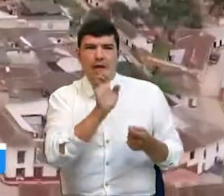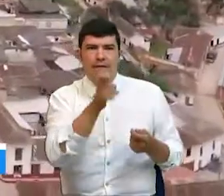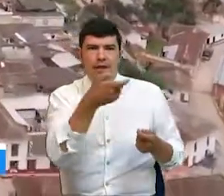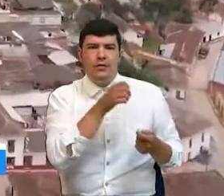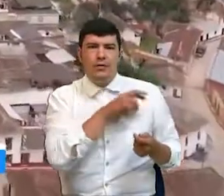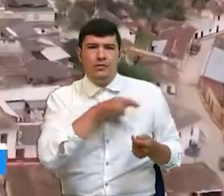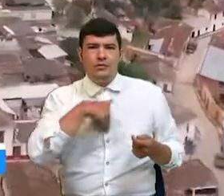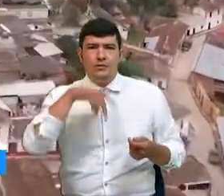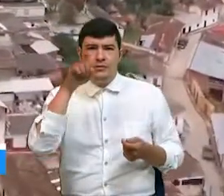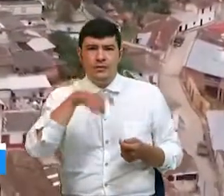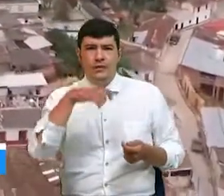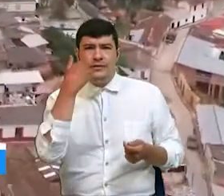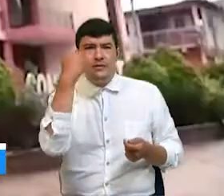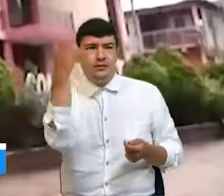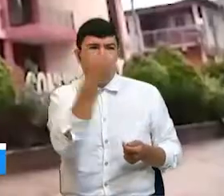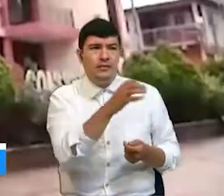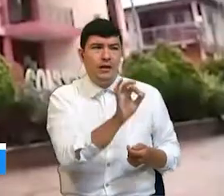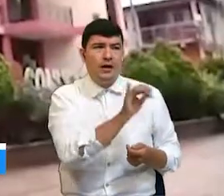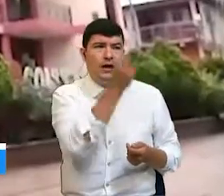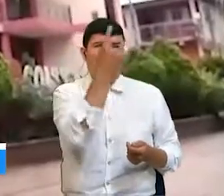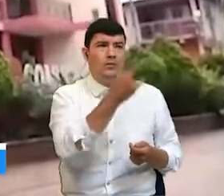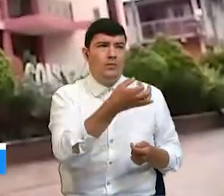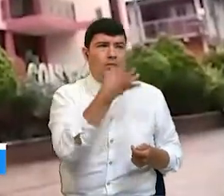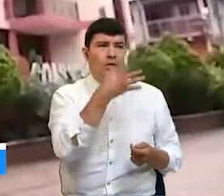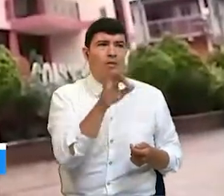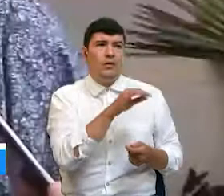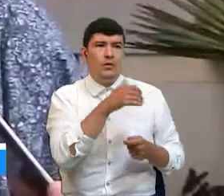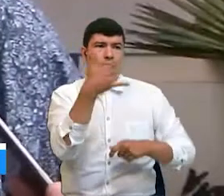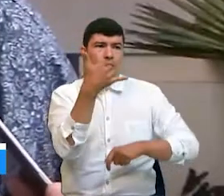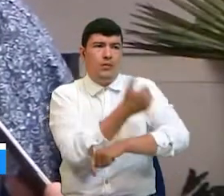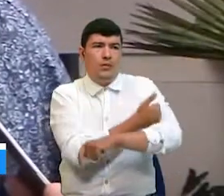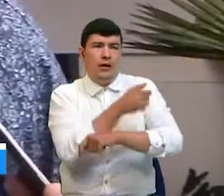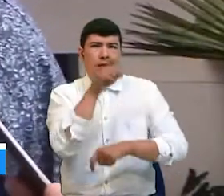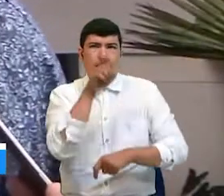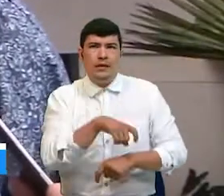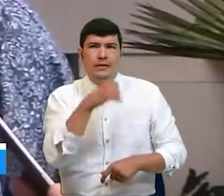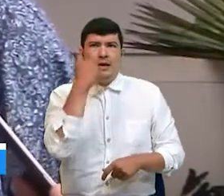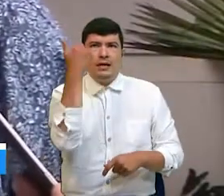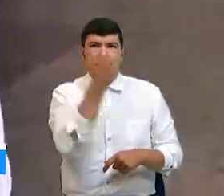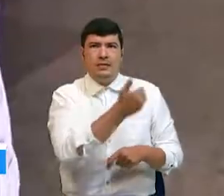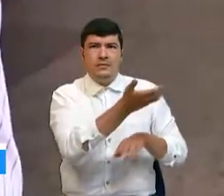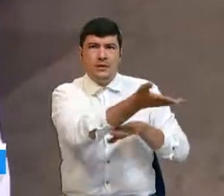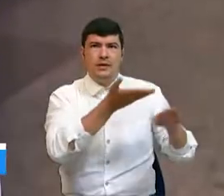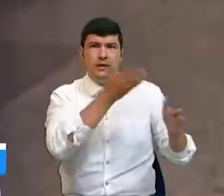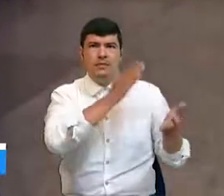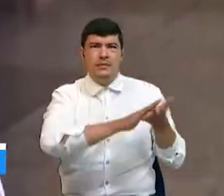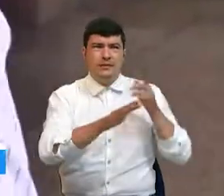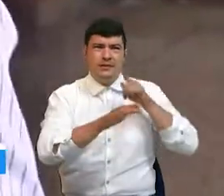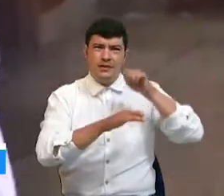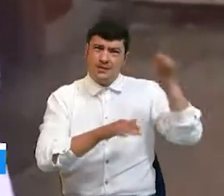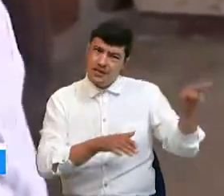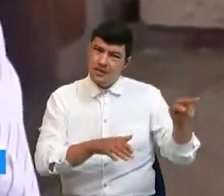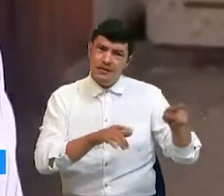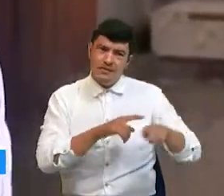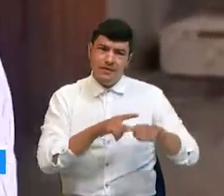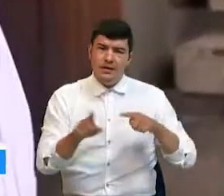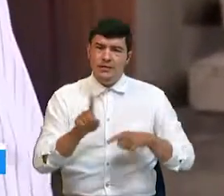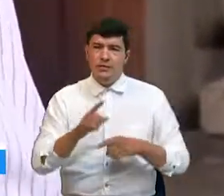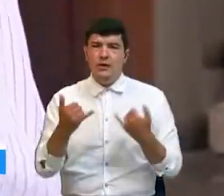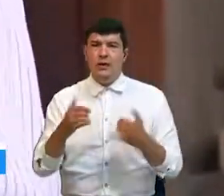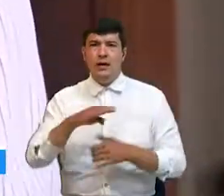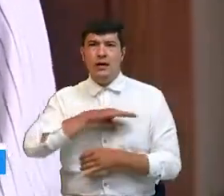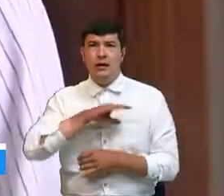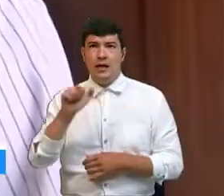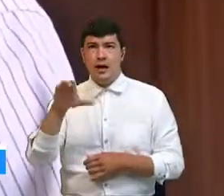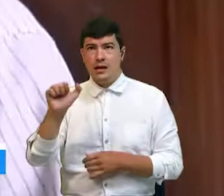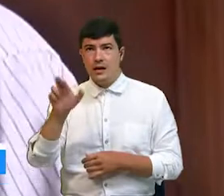tenemos que llamar así sea para una pastilla si sea para una inyección llamar a pedir autorización allá por su parte el alcalde de acarí enfatizó que